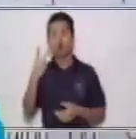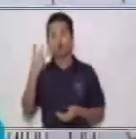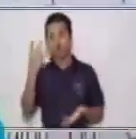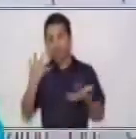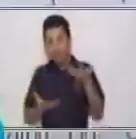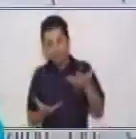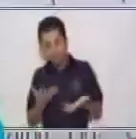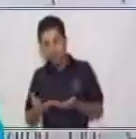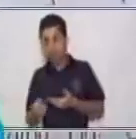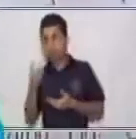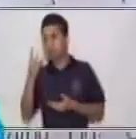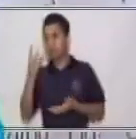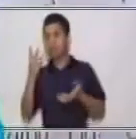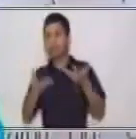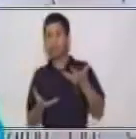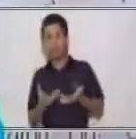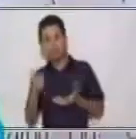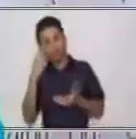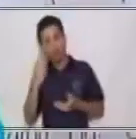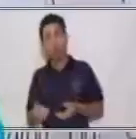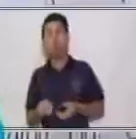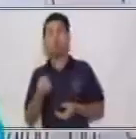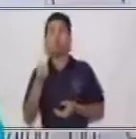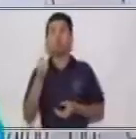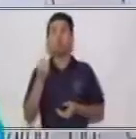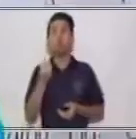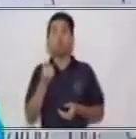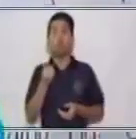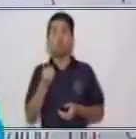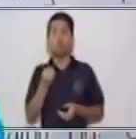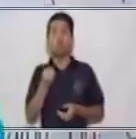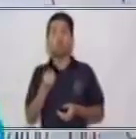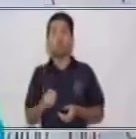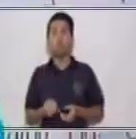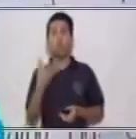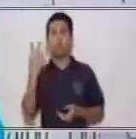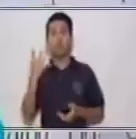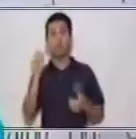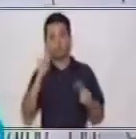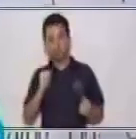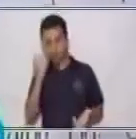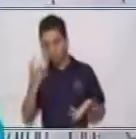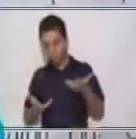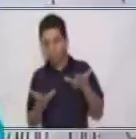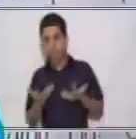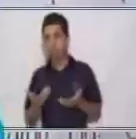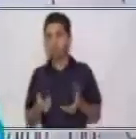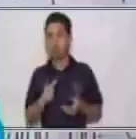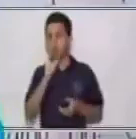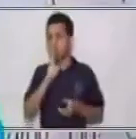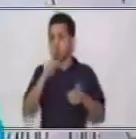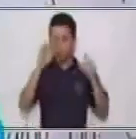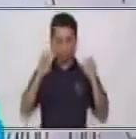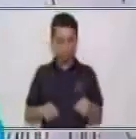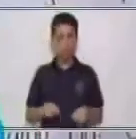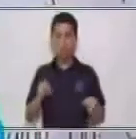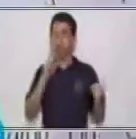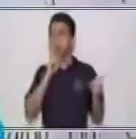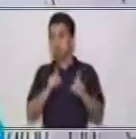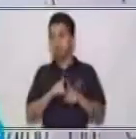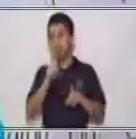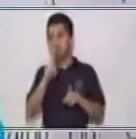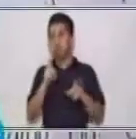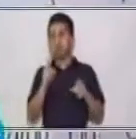un cálculo de cuánto puede pesar un objeto o también una persona o un animal, porque nosotros también